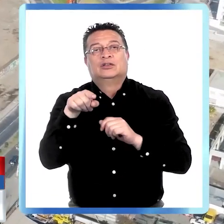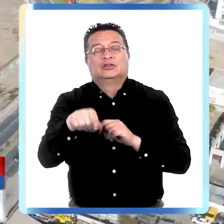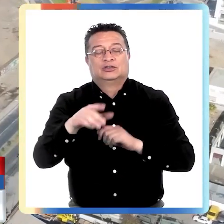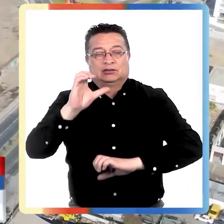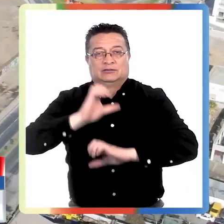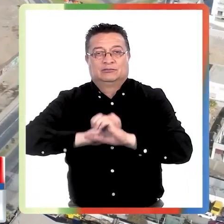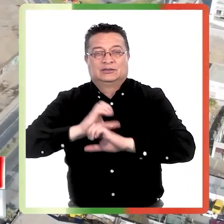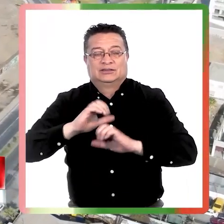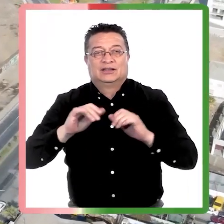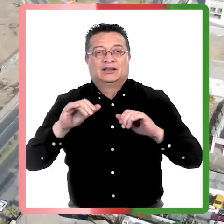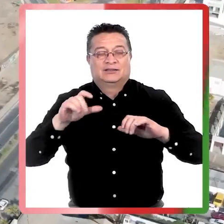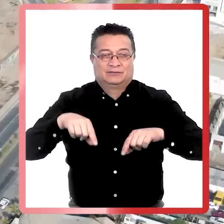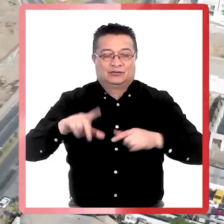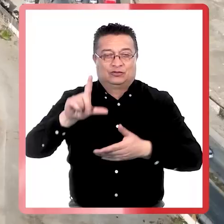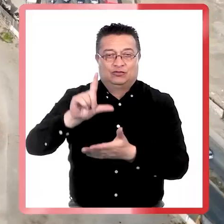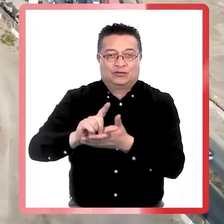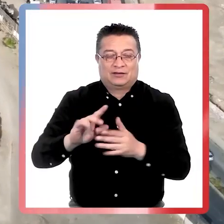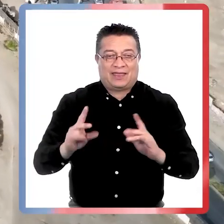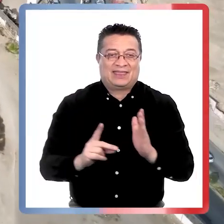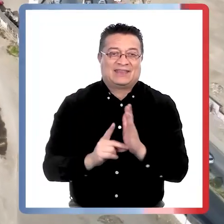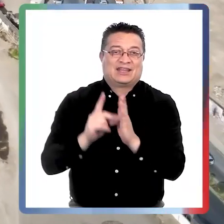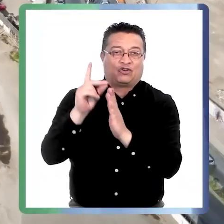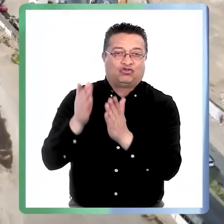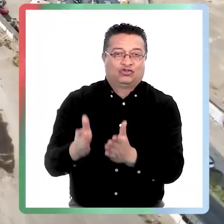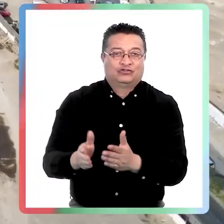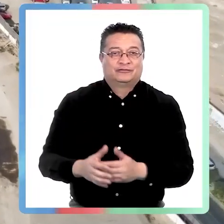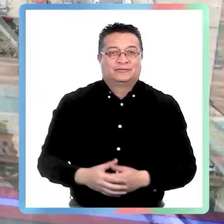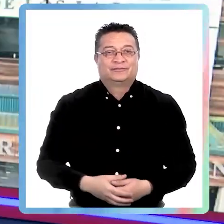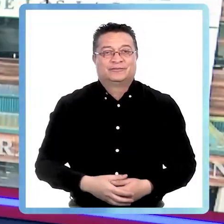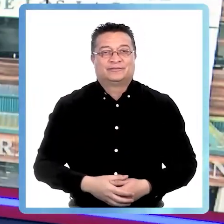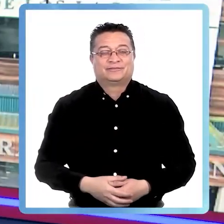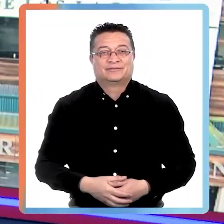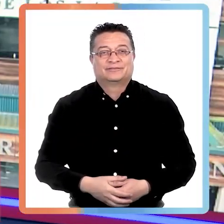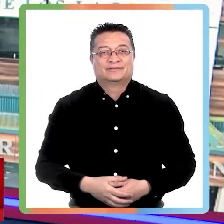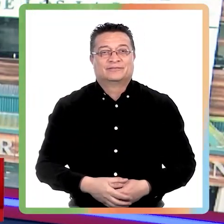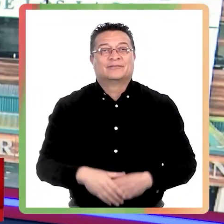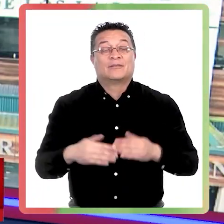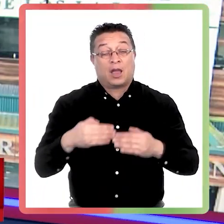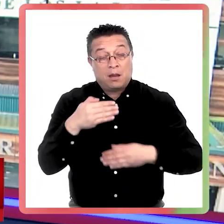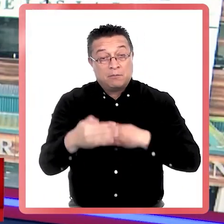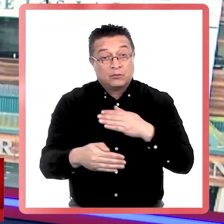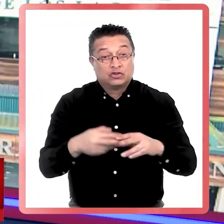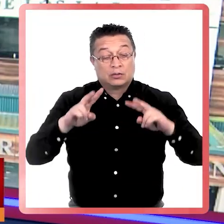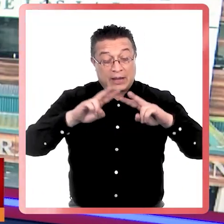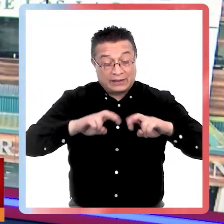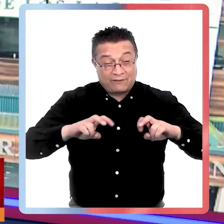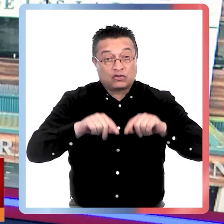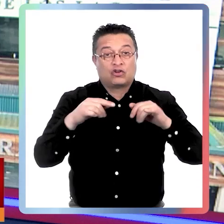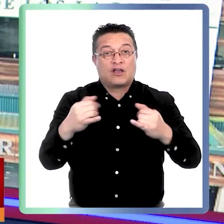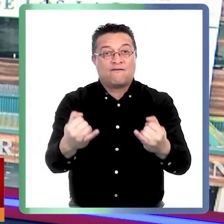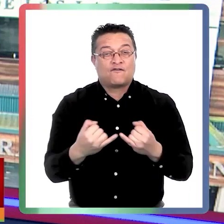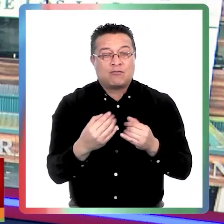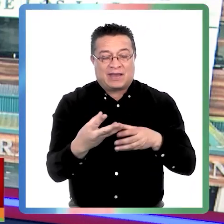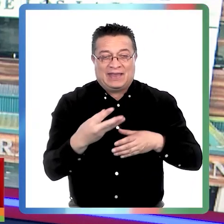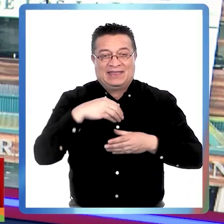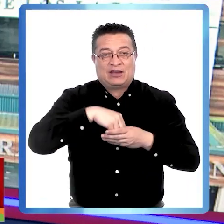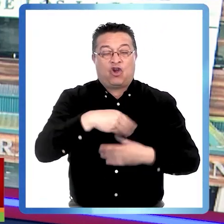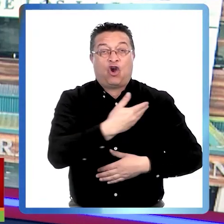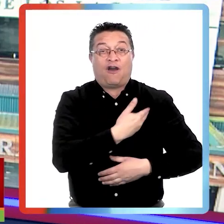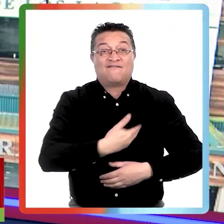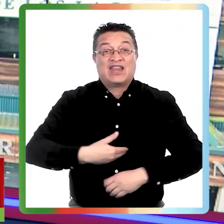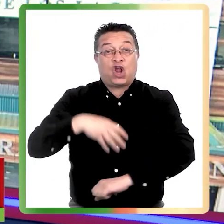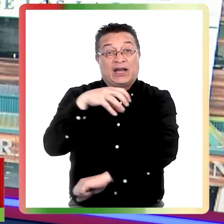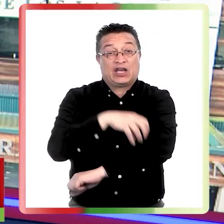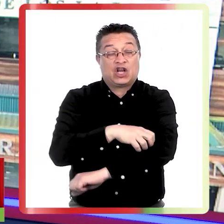ese sector industrial en un polo de desarrollo. En proceso de revisión está el informe interno del